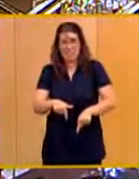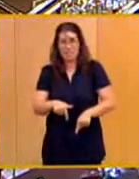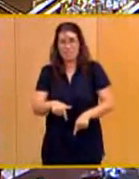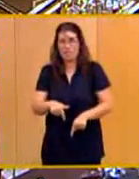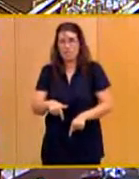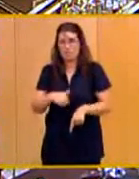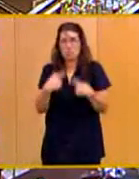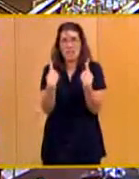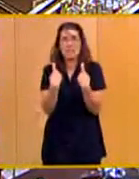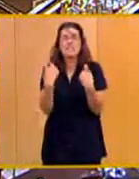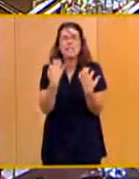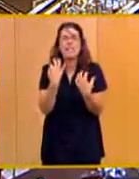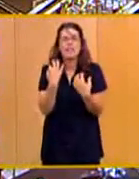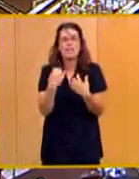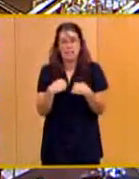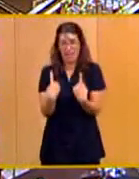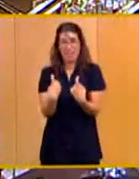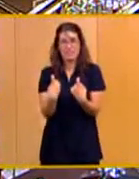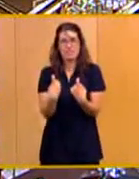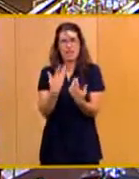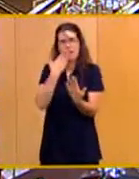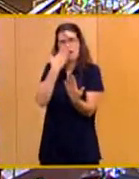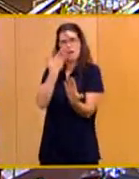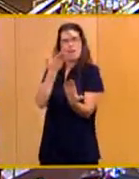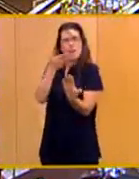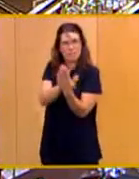necesitamos no solo afrontar